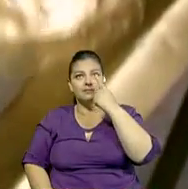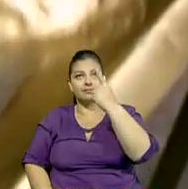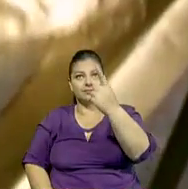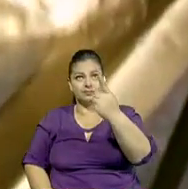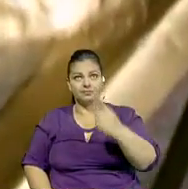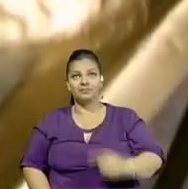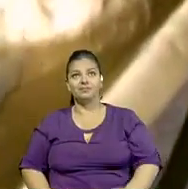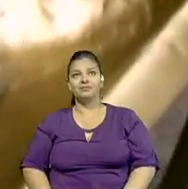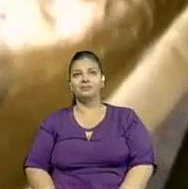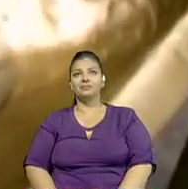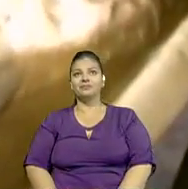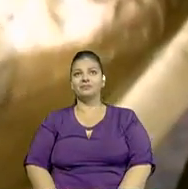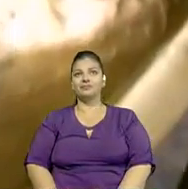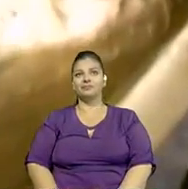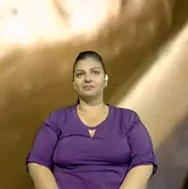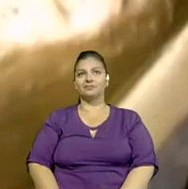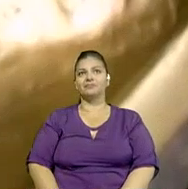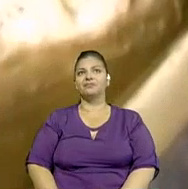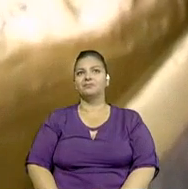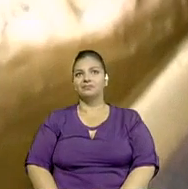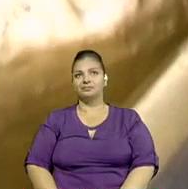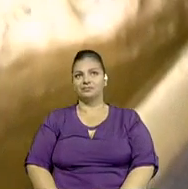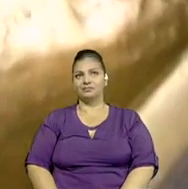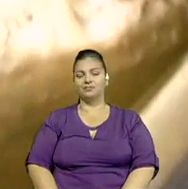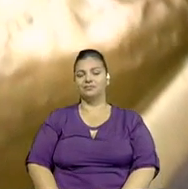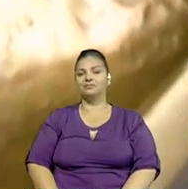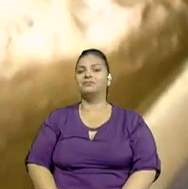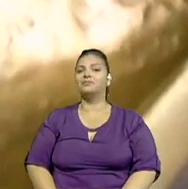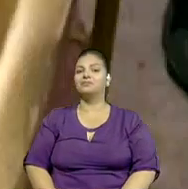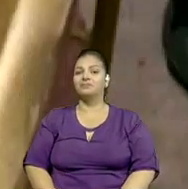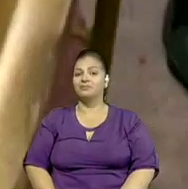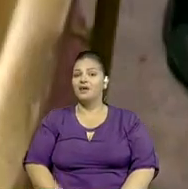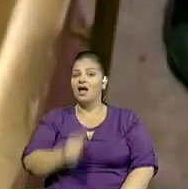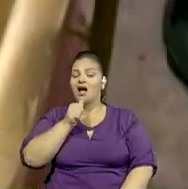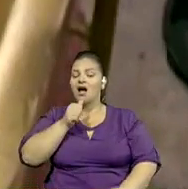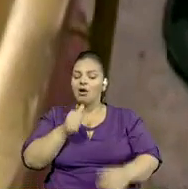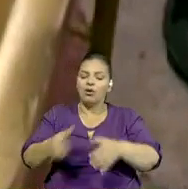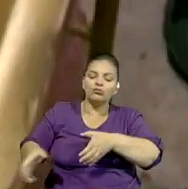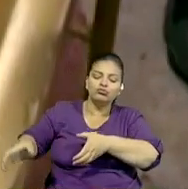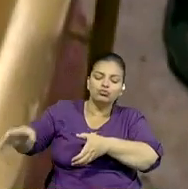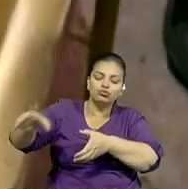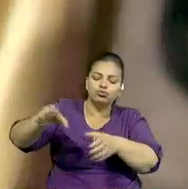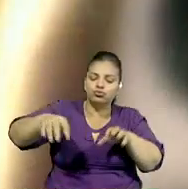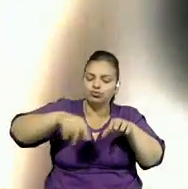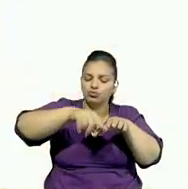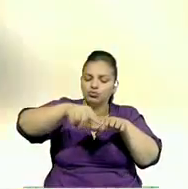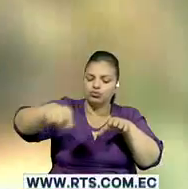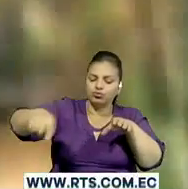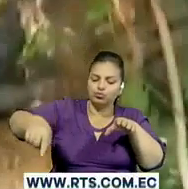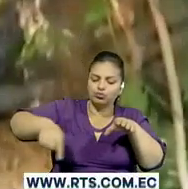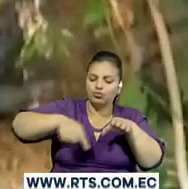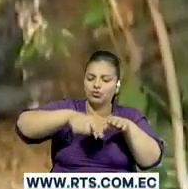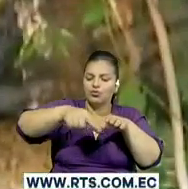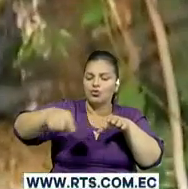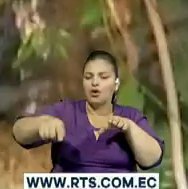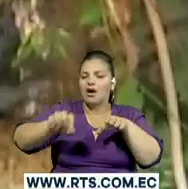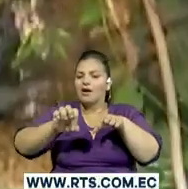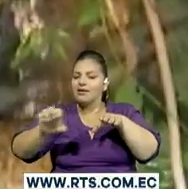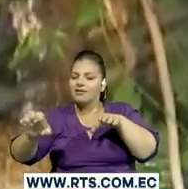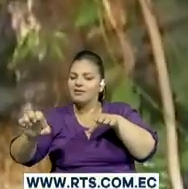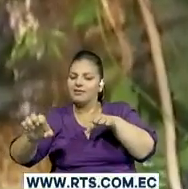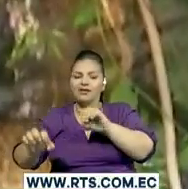por ejemplo, hacia Rusia, el agua al caer gira a la derecha, y en el oeste, a la izquierda. Un lugar lleno de mitos